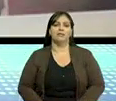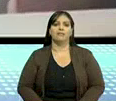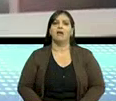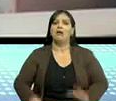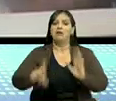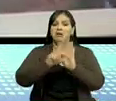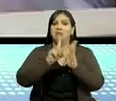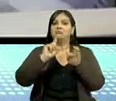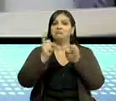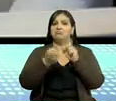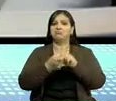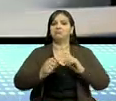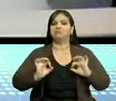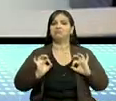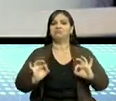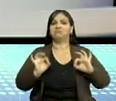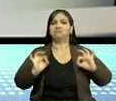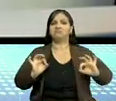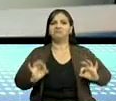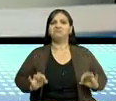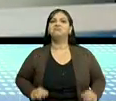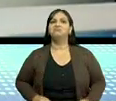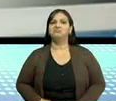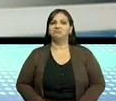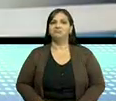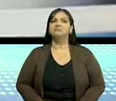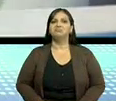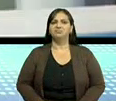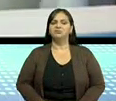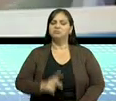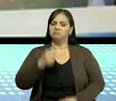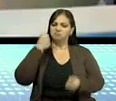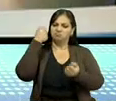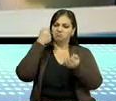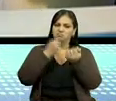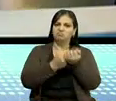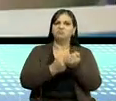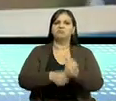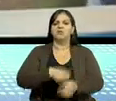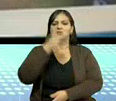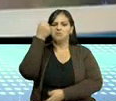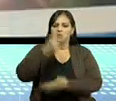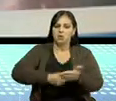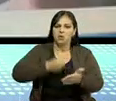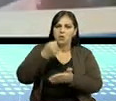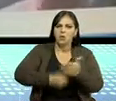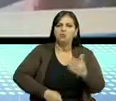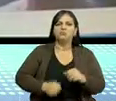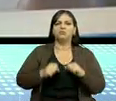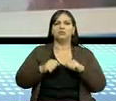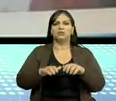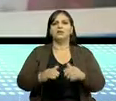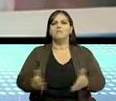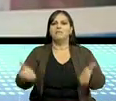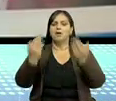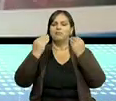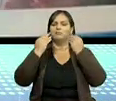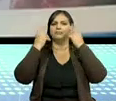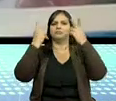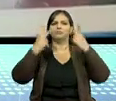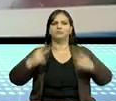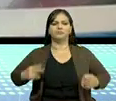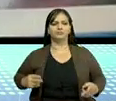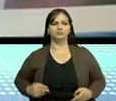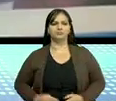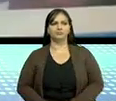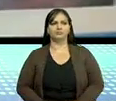siento orgullosa de haber sido parte de esa lucha. Claro que sí. Levántate, cuerpo abajo. Eso, porque hasta un momento no